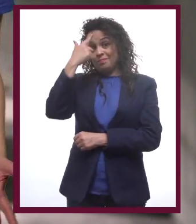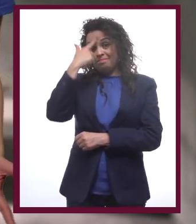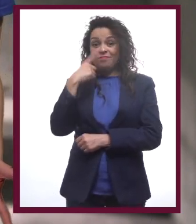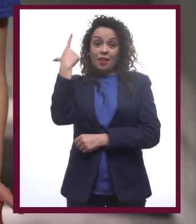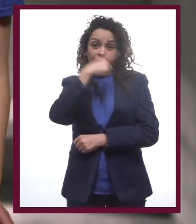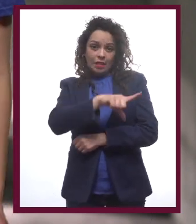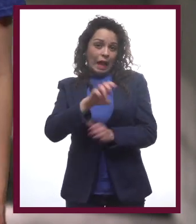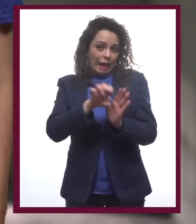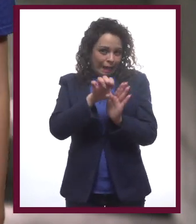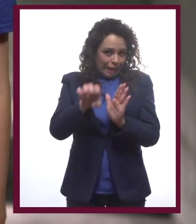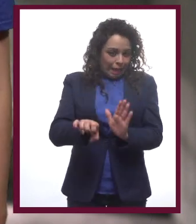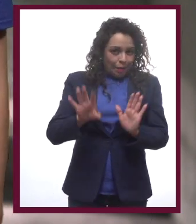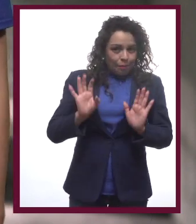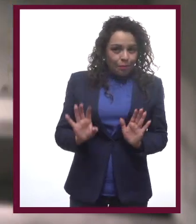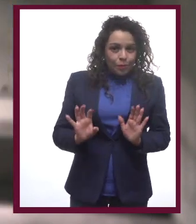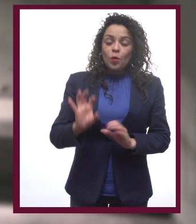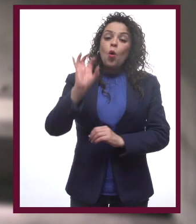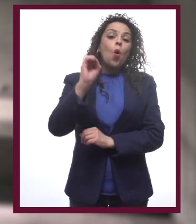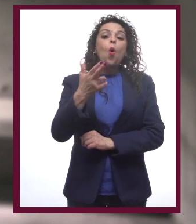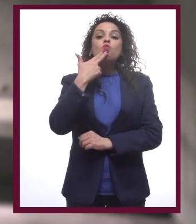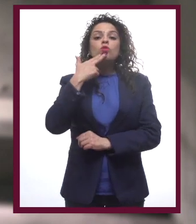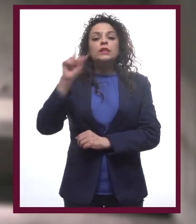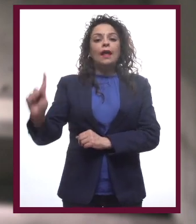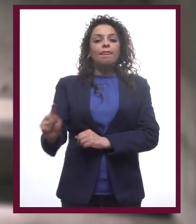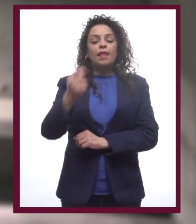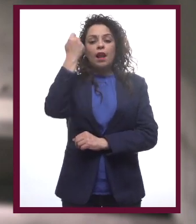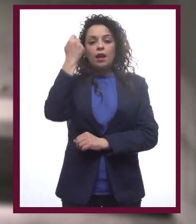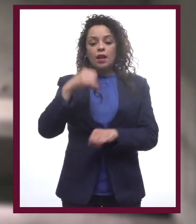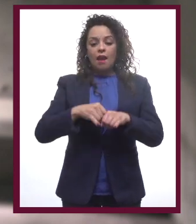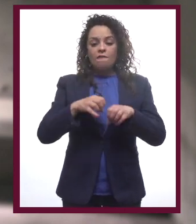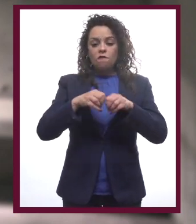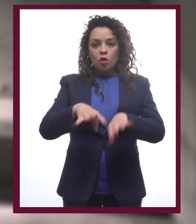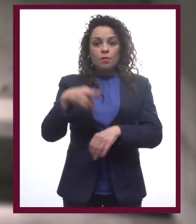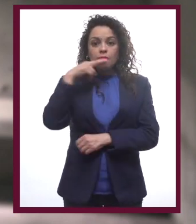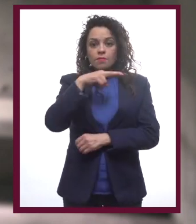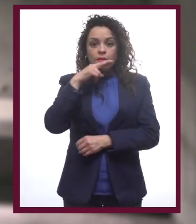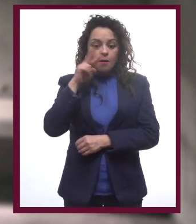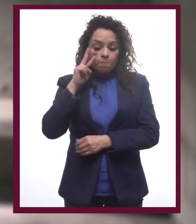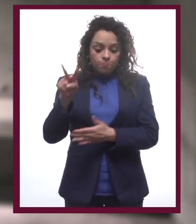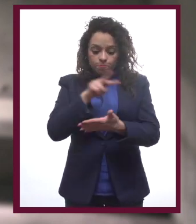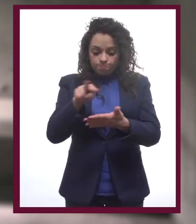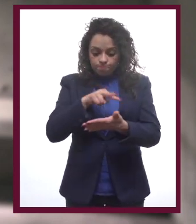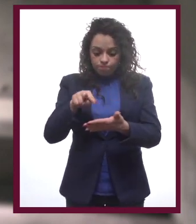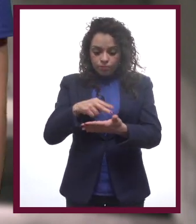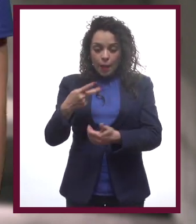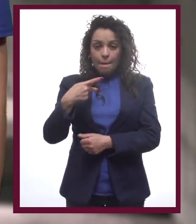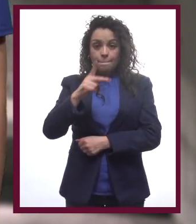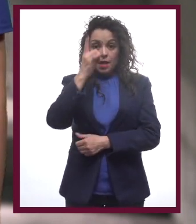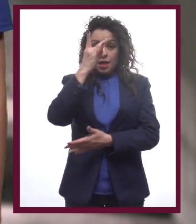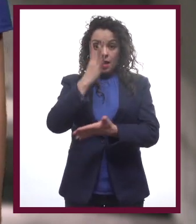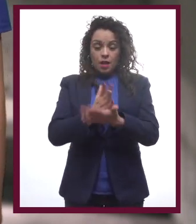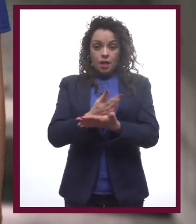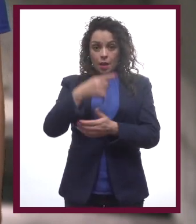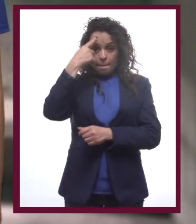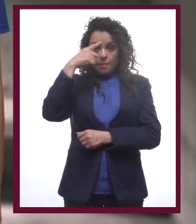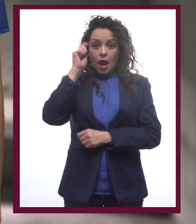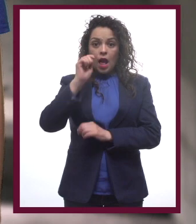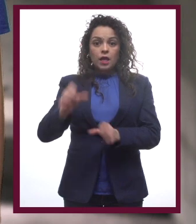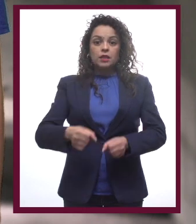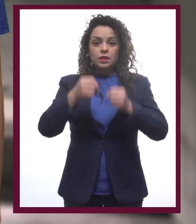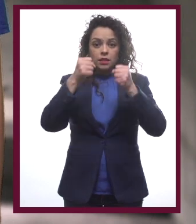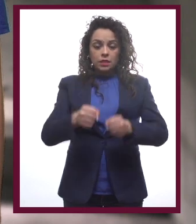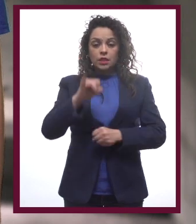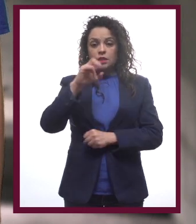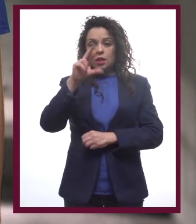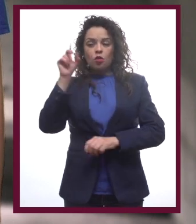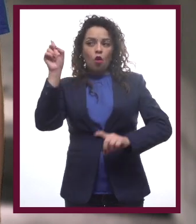son un poco feos, por ejemplo. Y que hubiera utilizado la tecnología y la información a su alcance, pero solo de manera que ésta